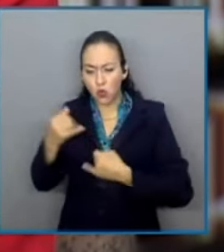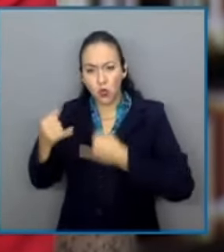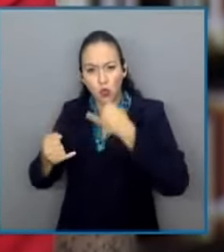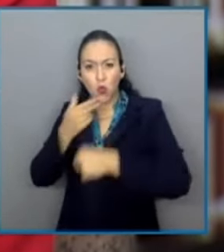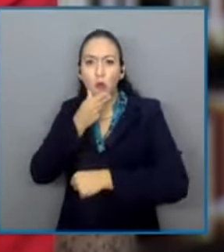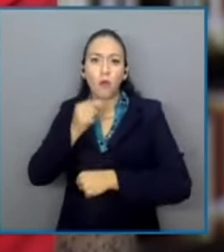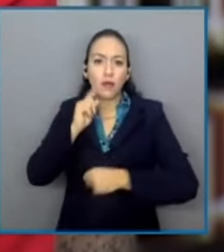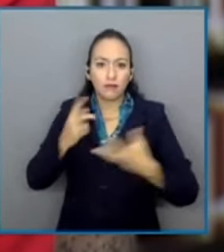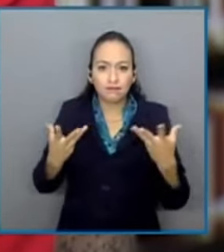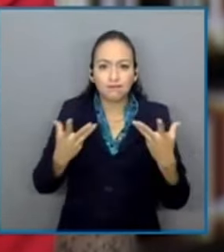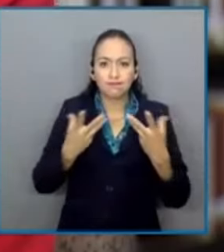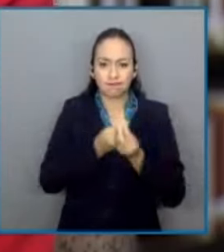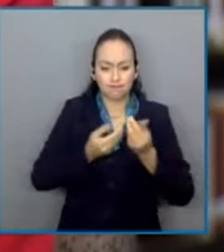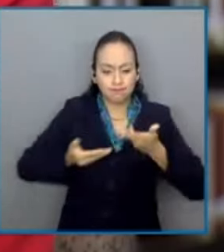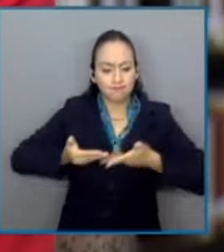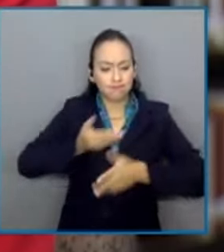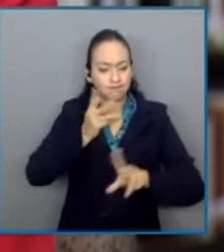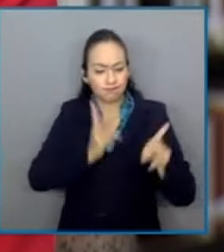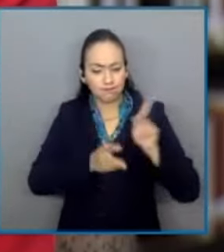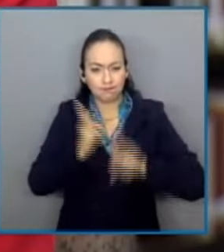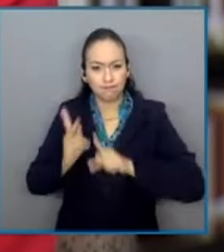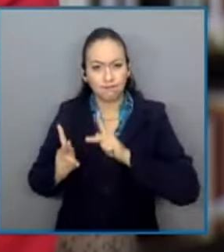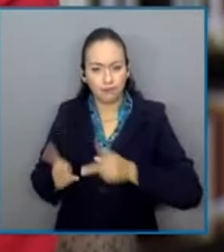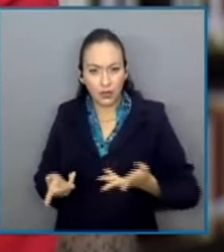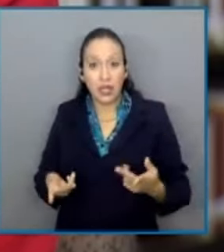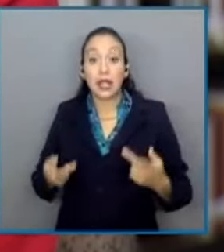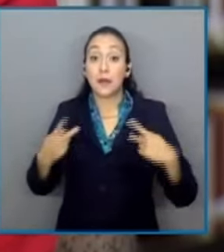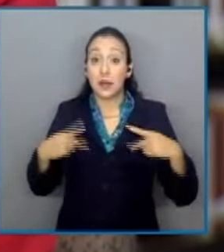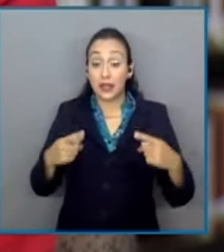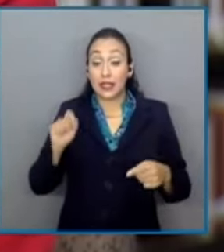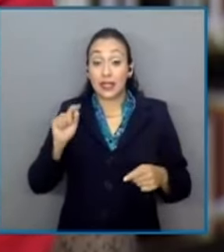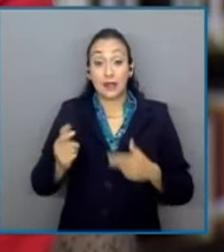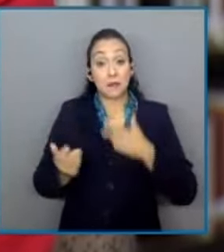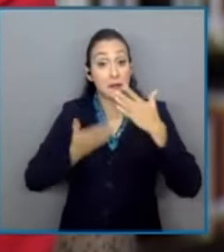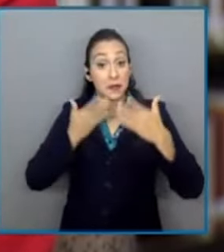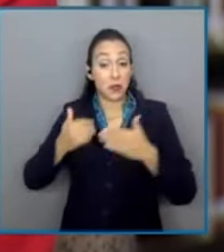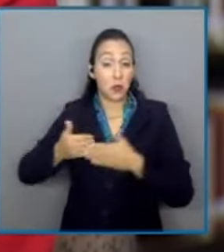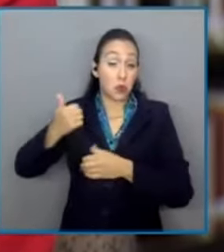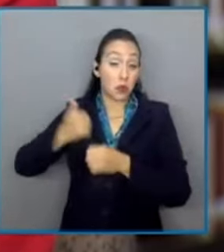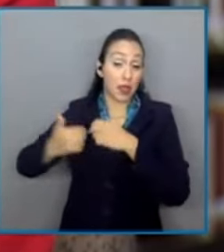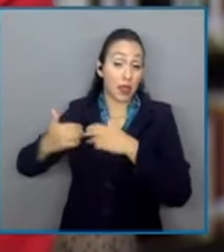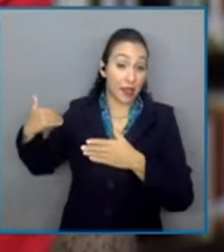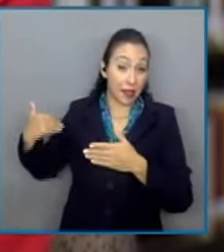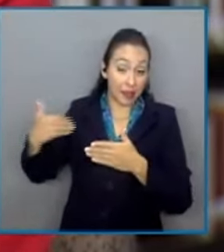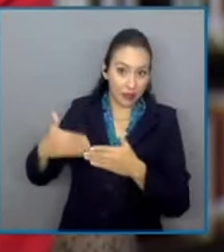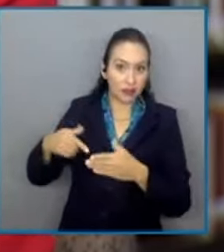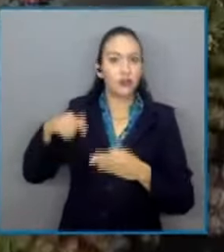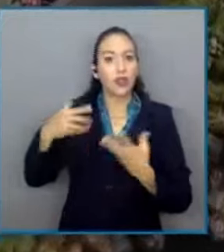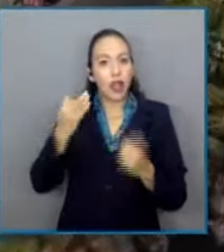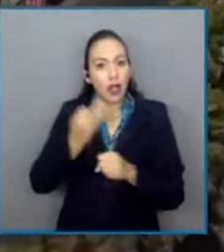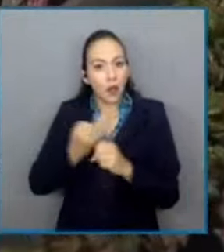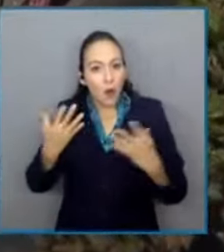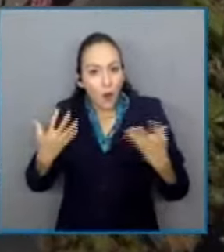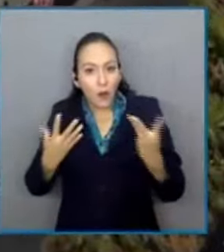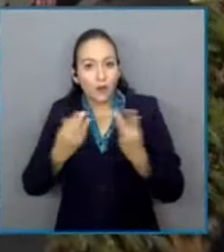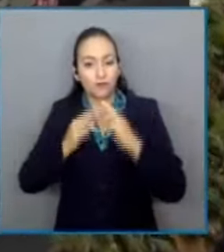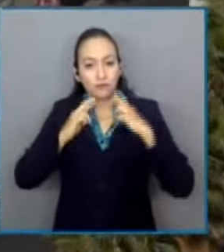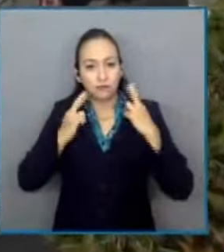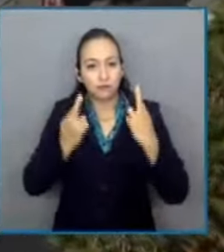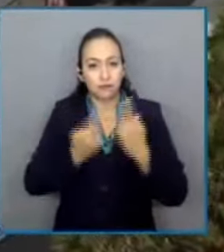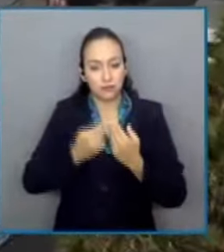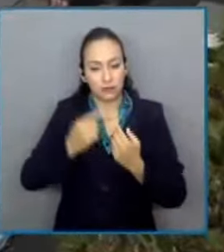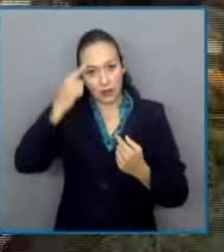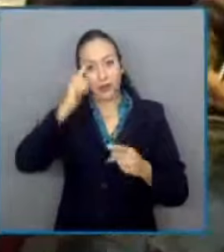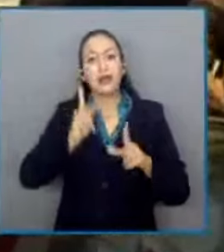de los participantes que integran la carrera judicial, este proyecto de reforma al Poder Judicial.